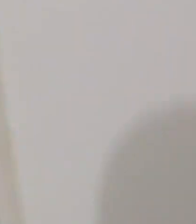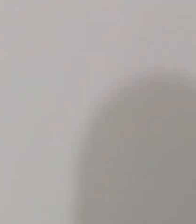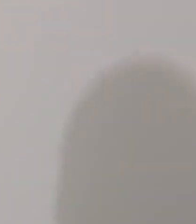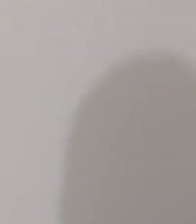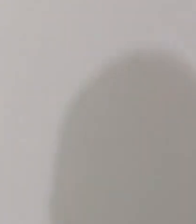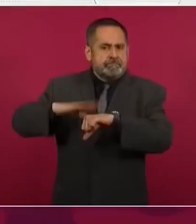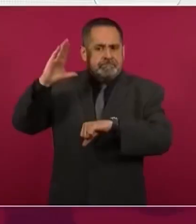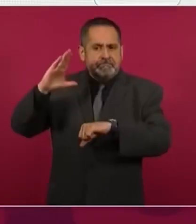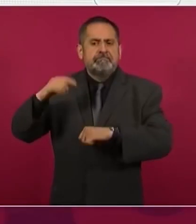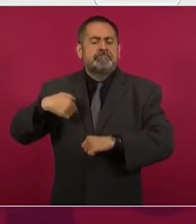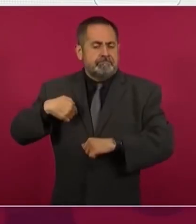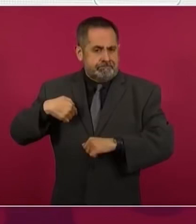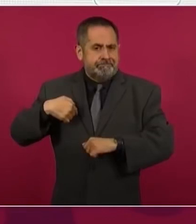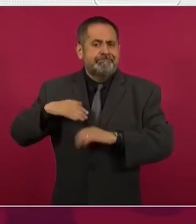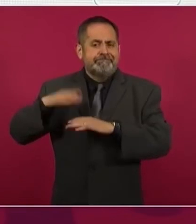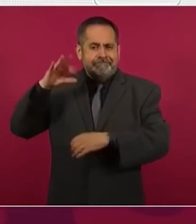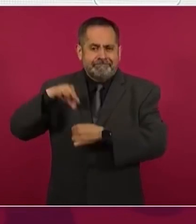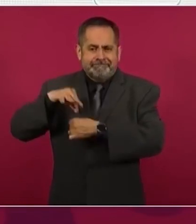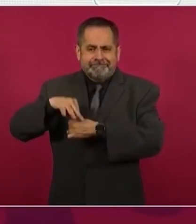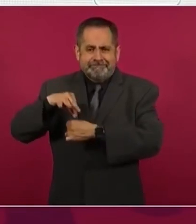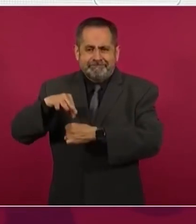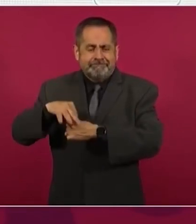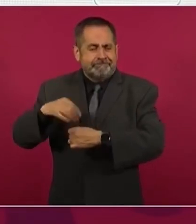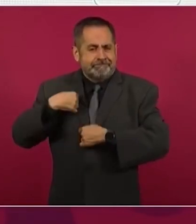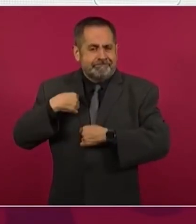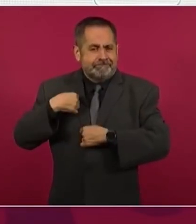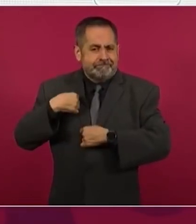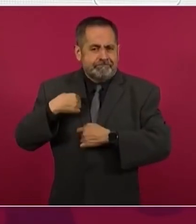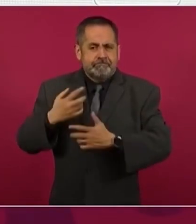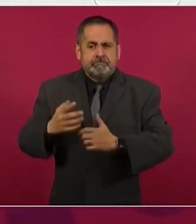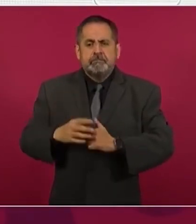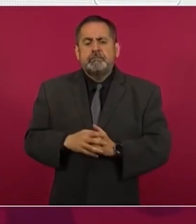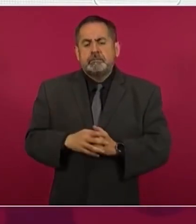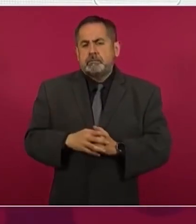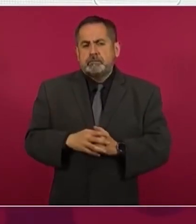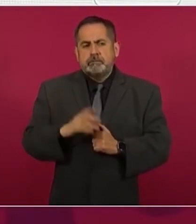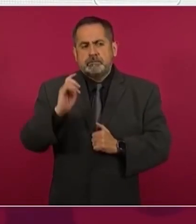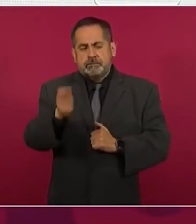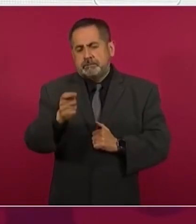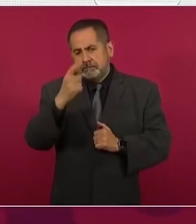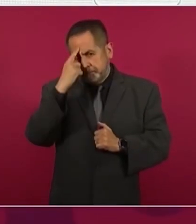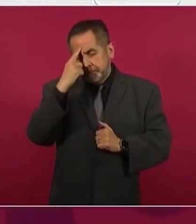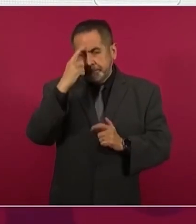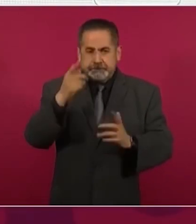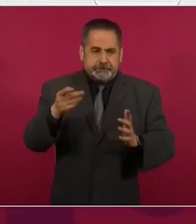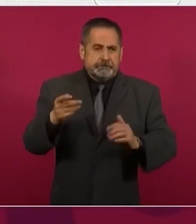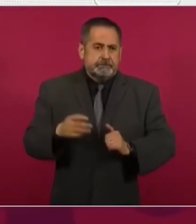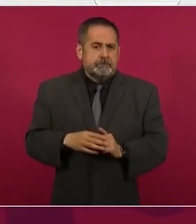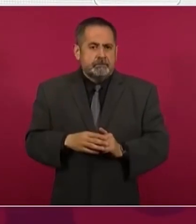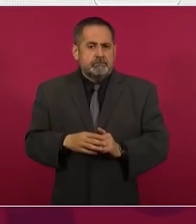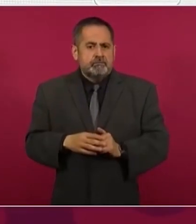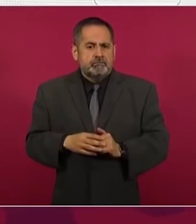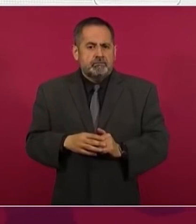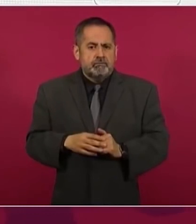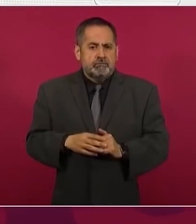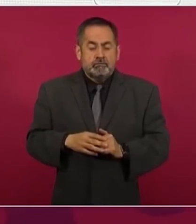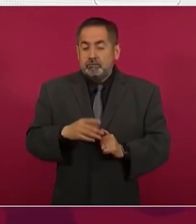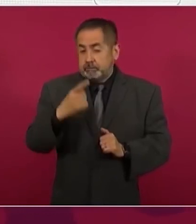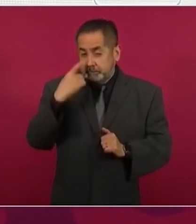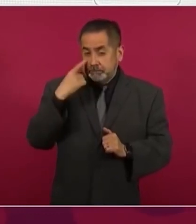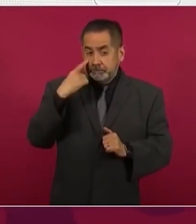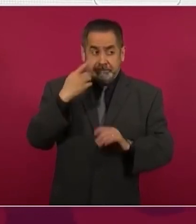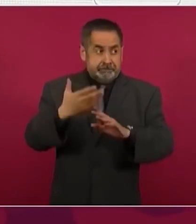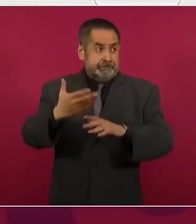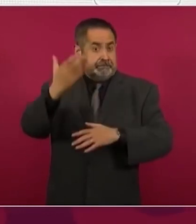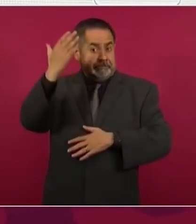Ahí estamos. Aquí hay que tomar en cuenta que no se instalaron